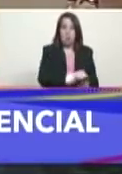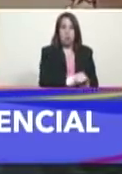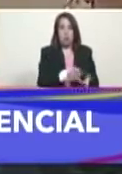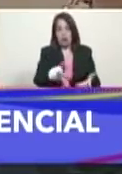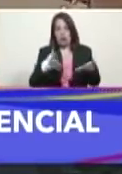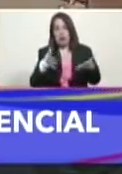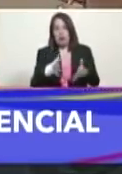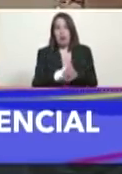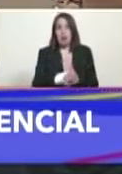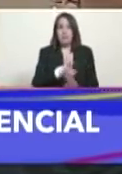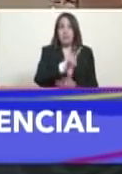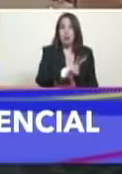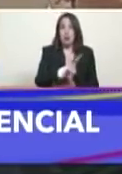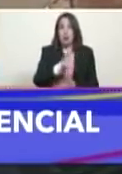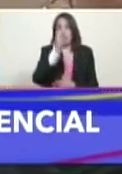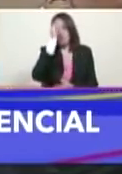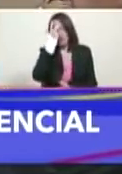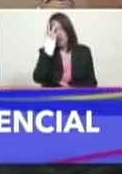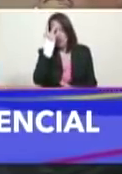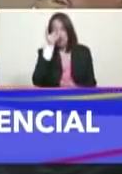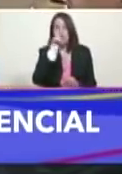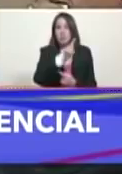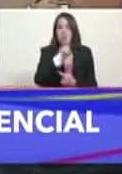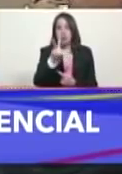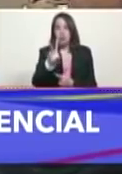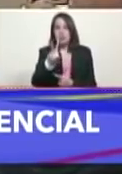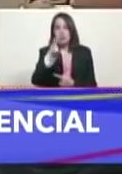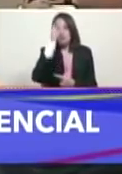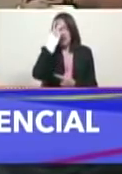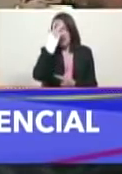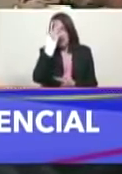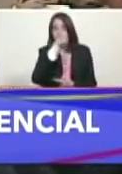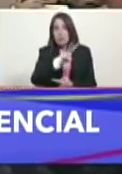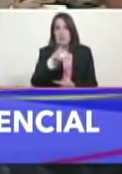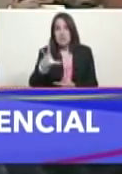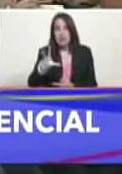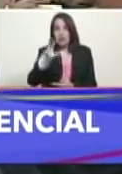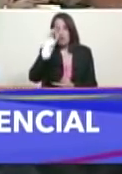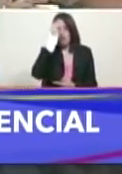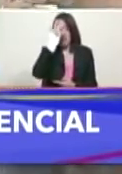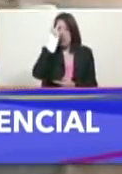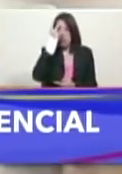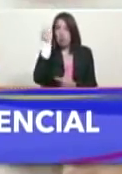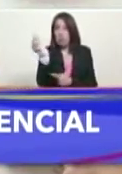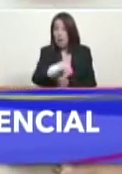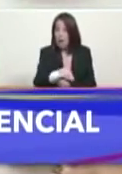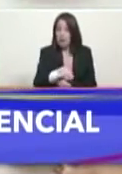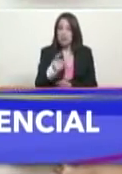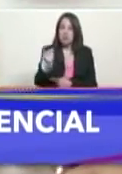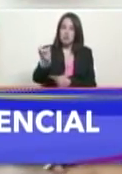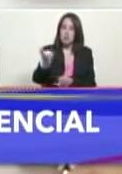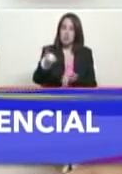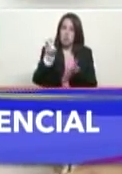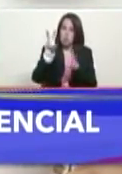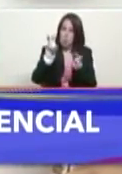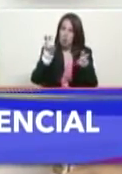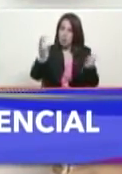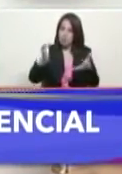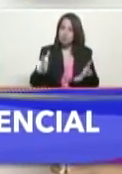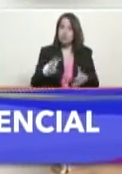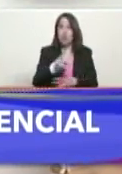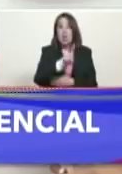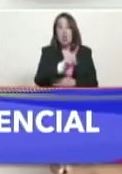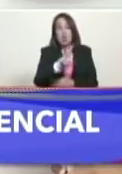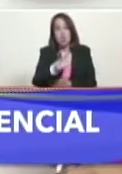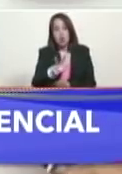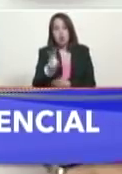2 de febrero, a la victoria del 12 de febrero, a la victoria del 23 de febrero. Se ha sumado una nueva victoria, la del 12 de marzo,